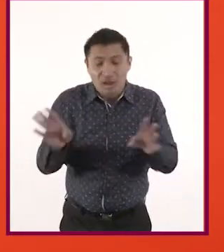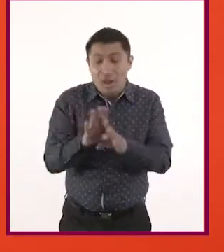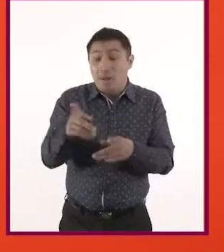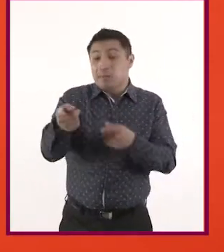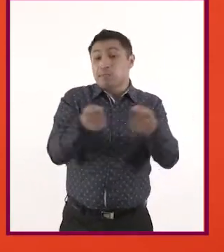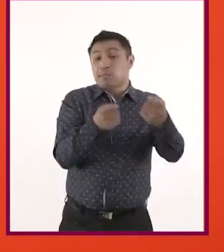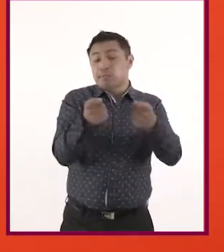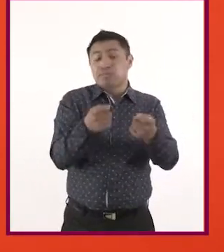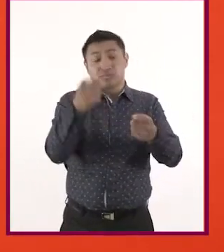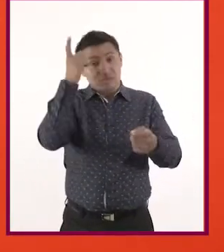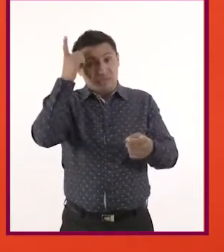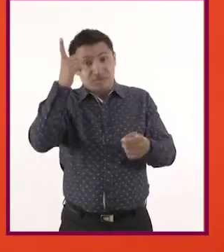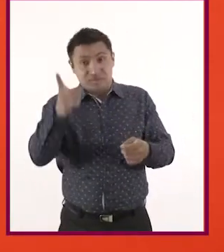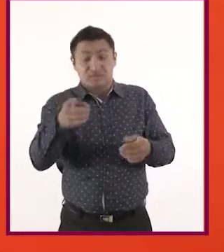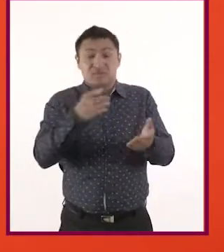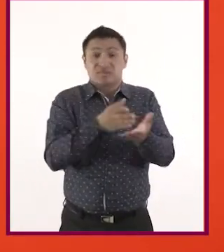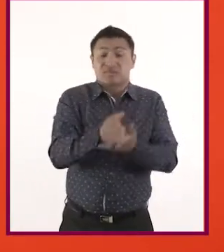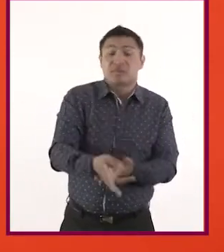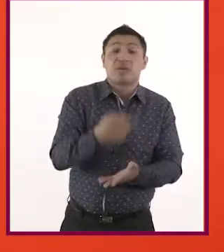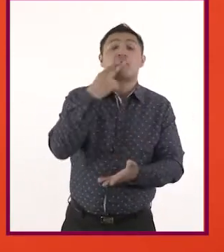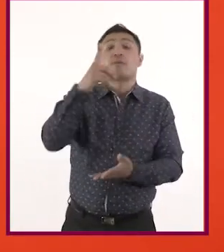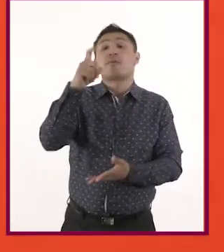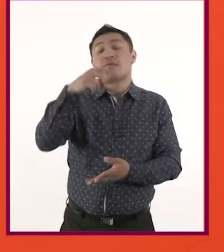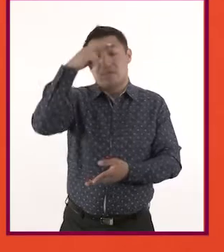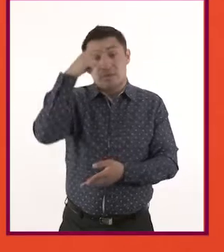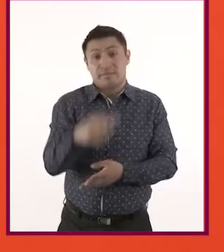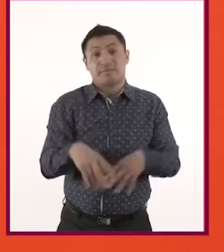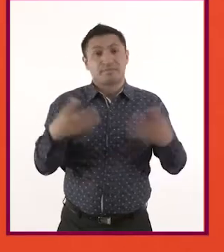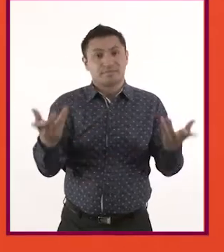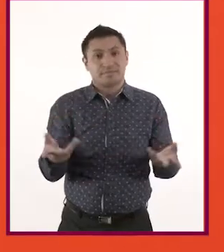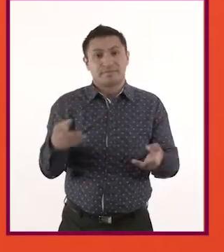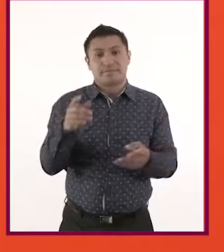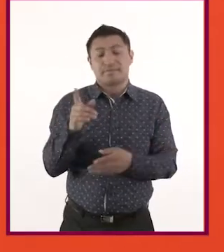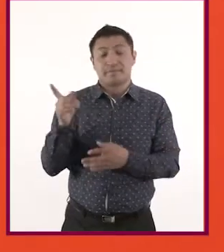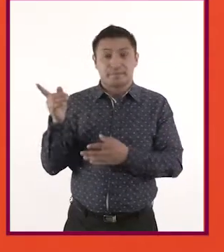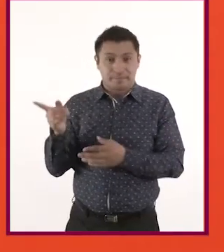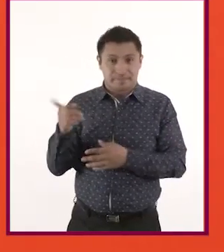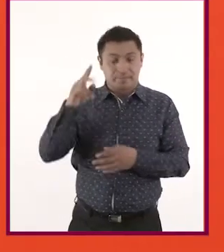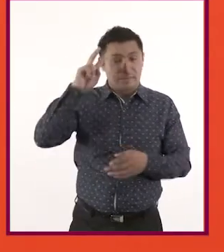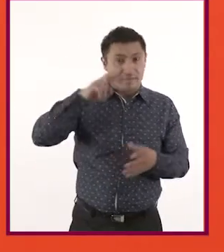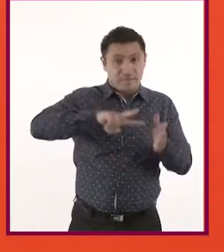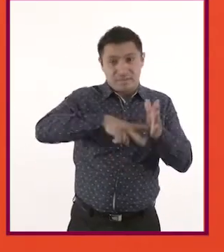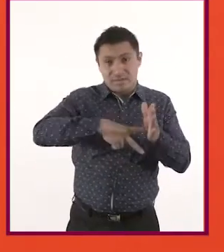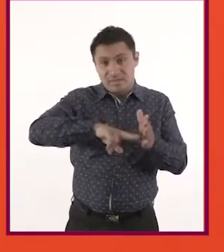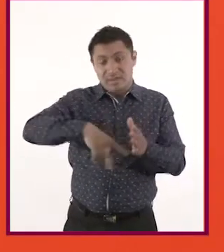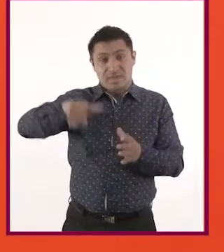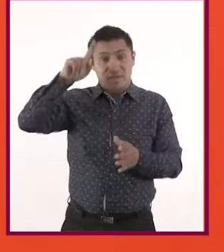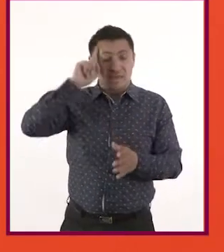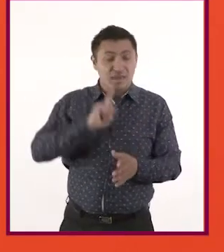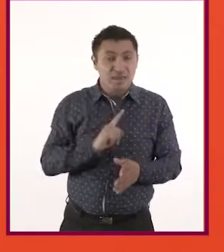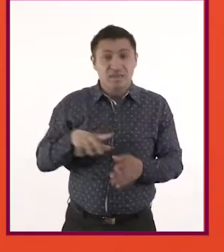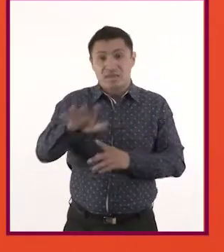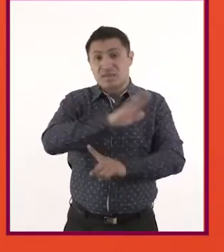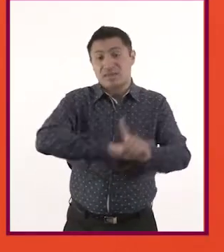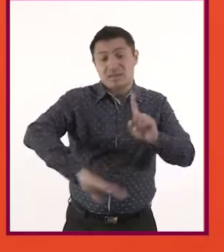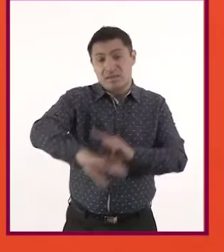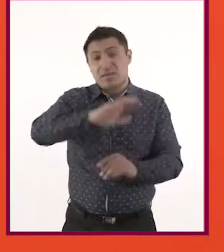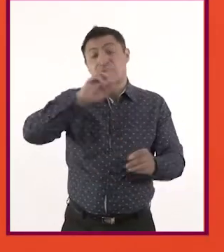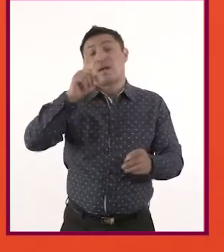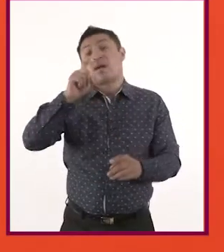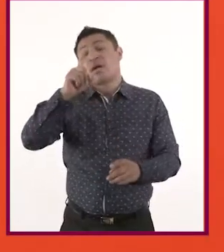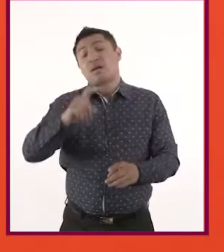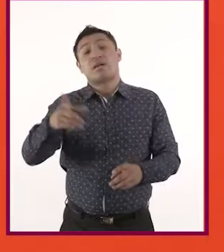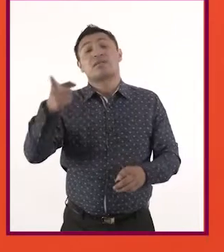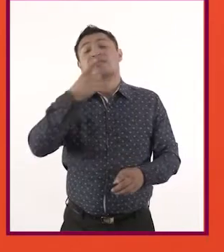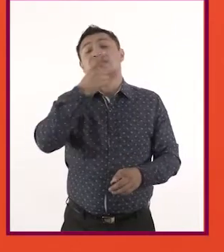la tenencia, acceso y uso del agua en nuestro país? Alesia Cachadourian, ingeniera ambiental especialista en gestión de agua, afirma